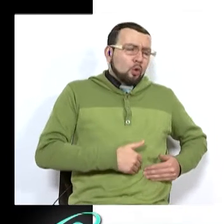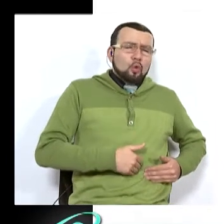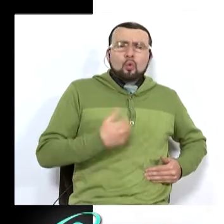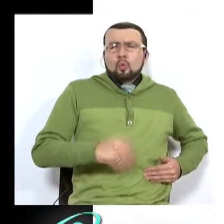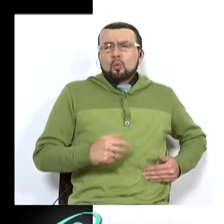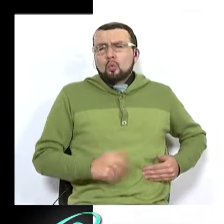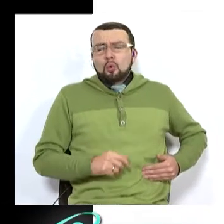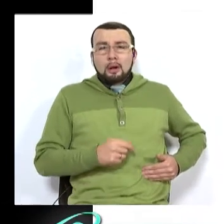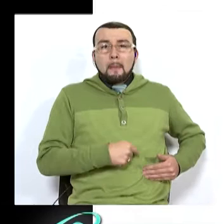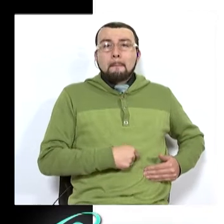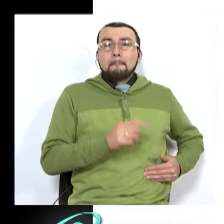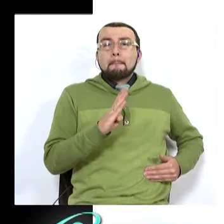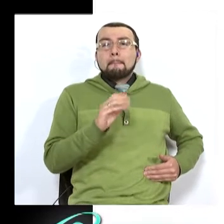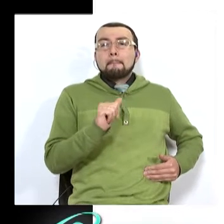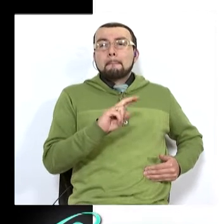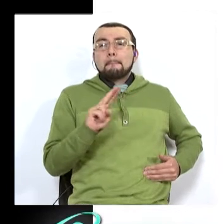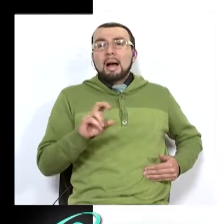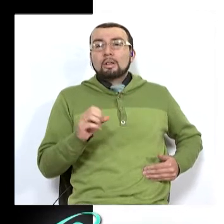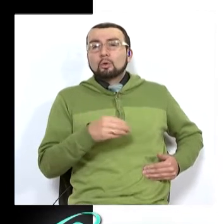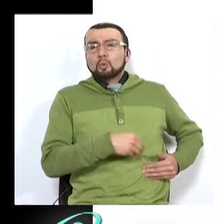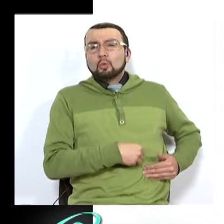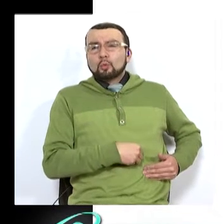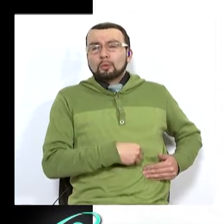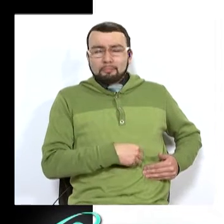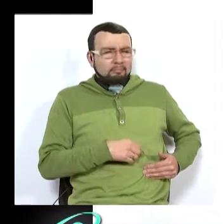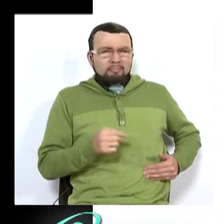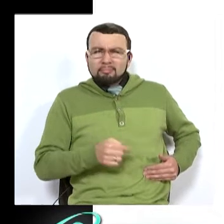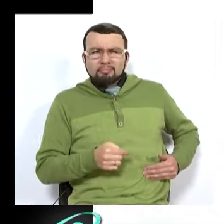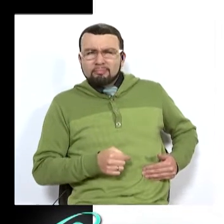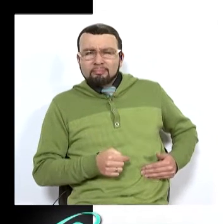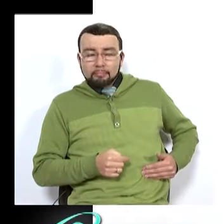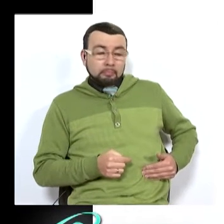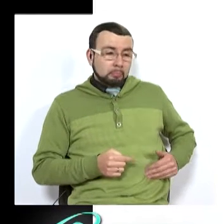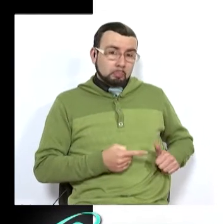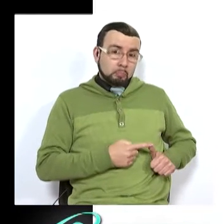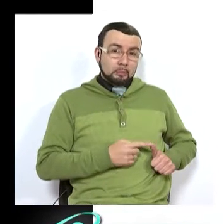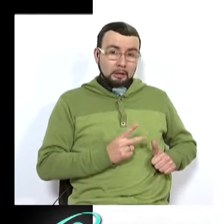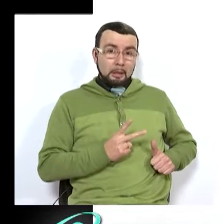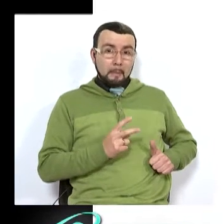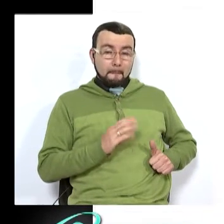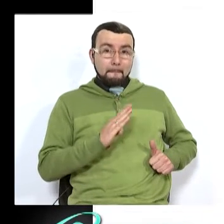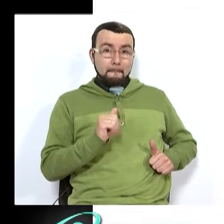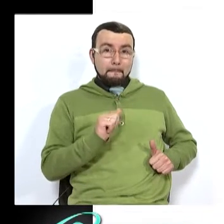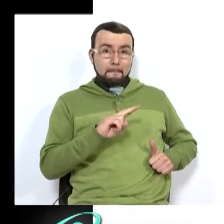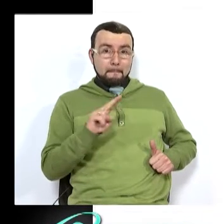vaso. En ese lugar encontramos entonces parte del vaso,